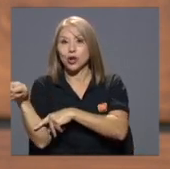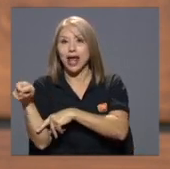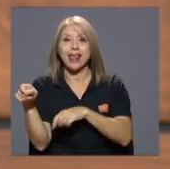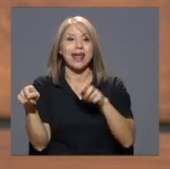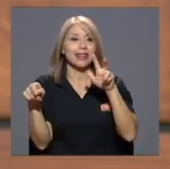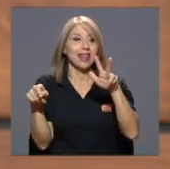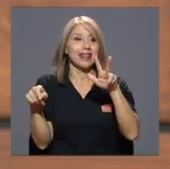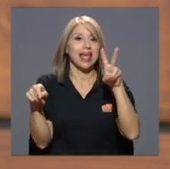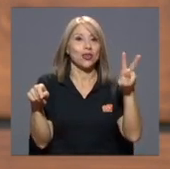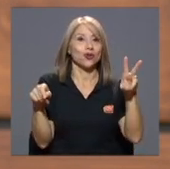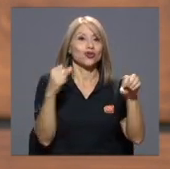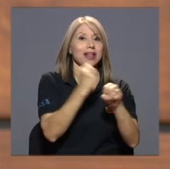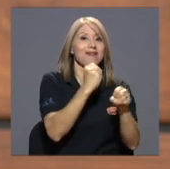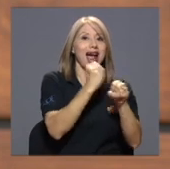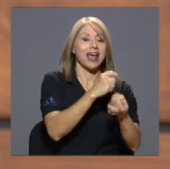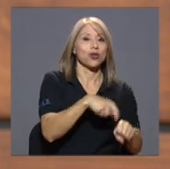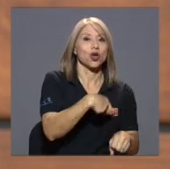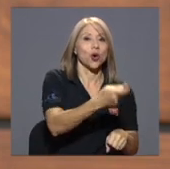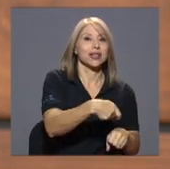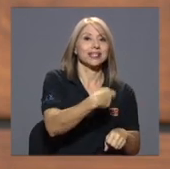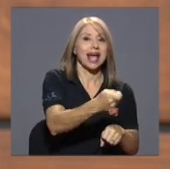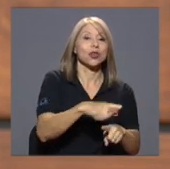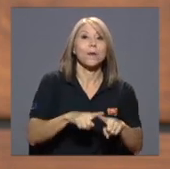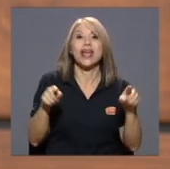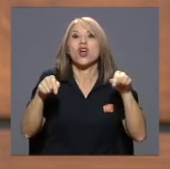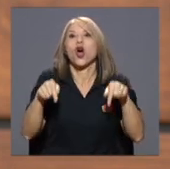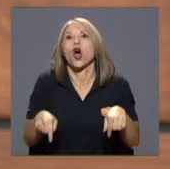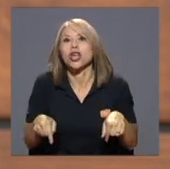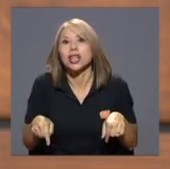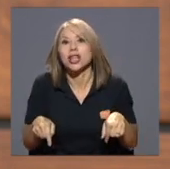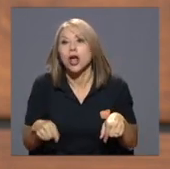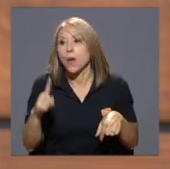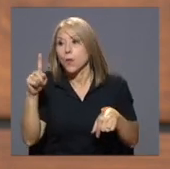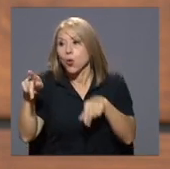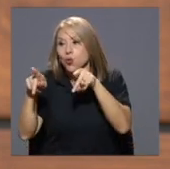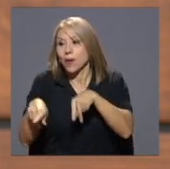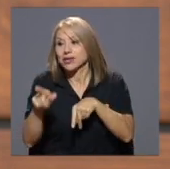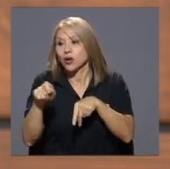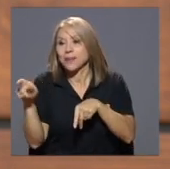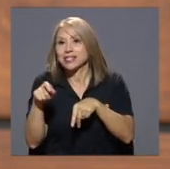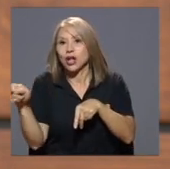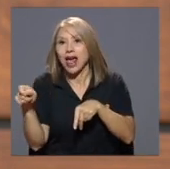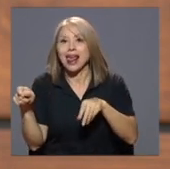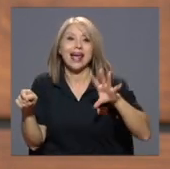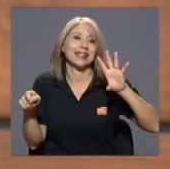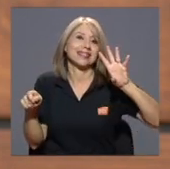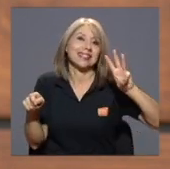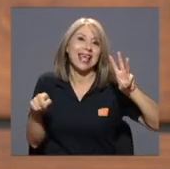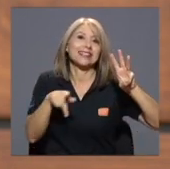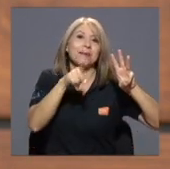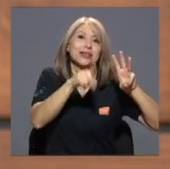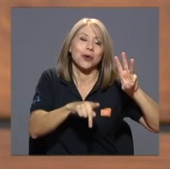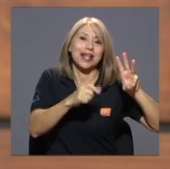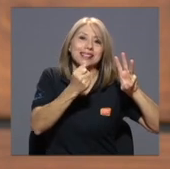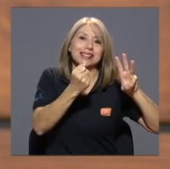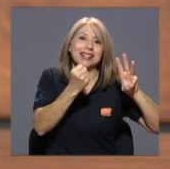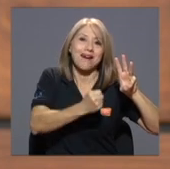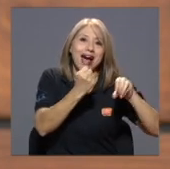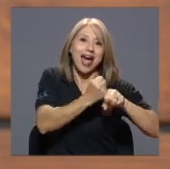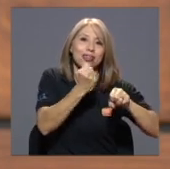cotizando. Lo que pasa es que hoy apenas tenemos 6 personas trabajando por cada persona cotizando, y